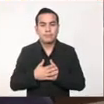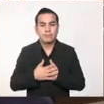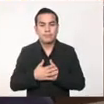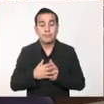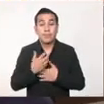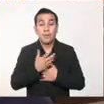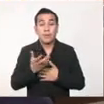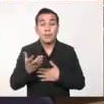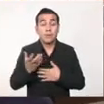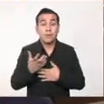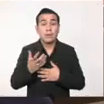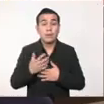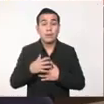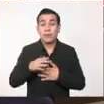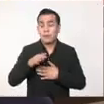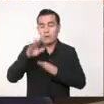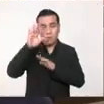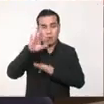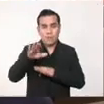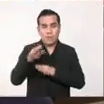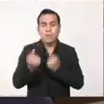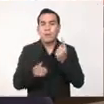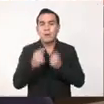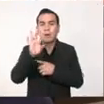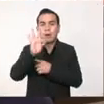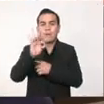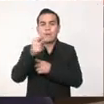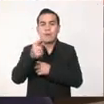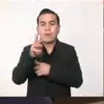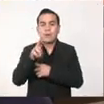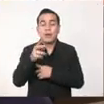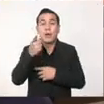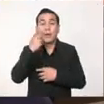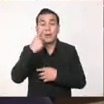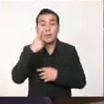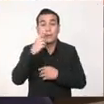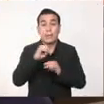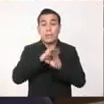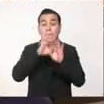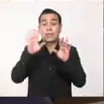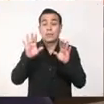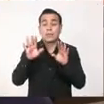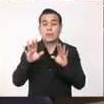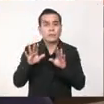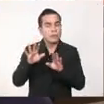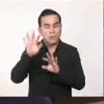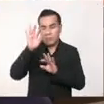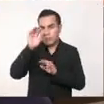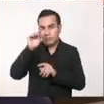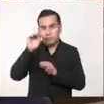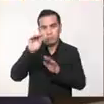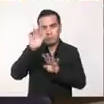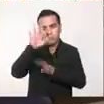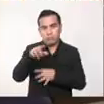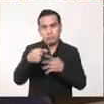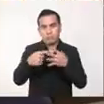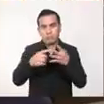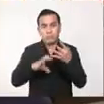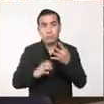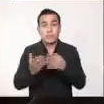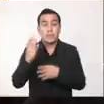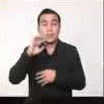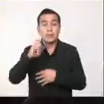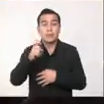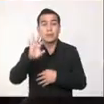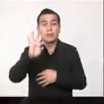Las infracciones legales del fiscal, que eran más notorias, están en la sentencia cuando declararon inconstitucional al exfiscal